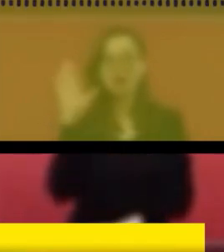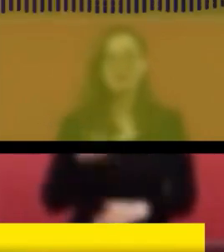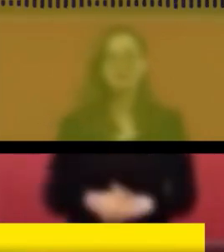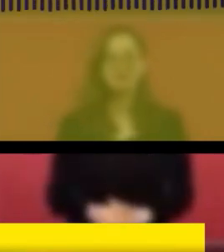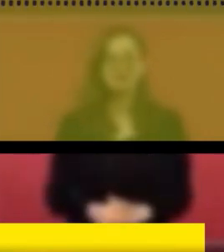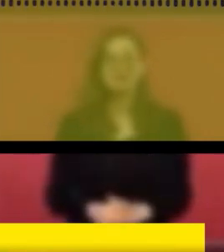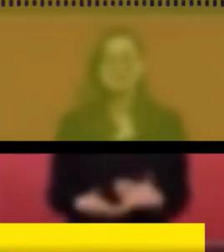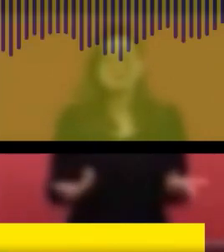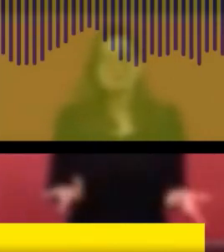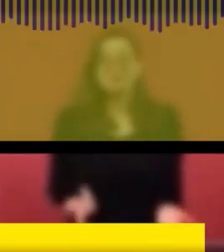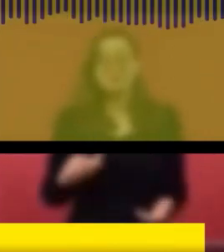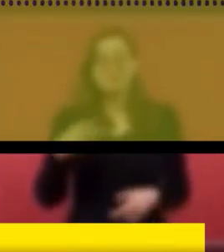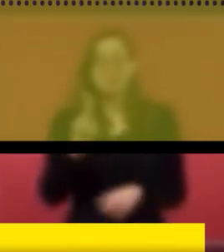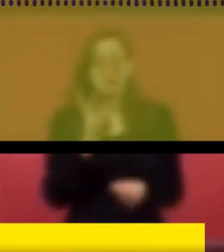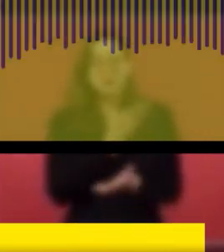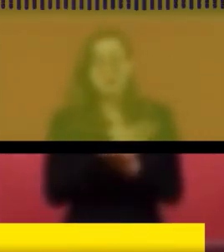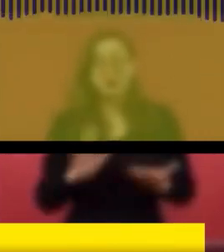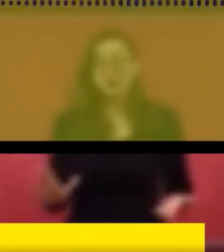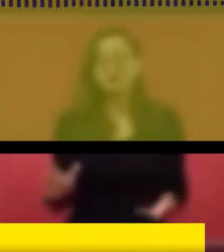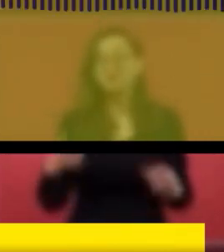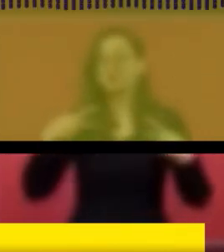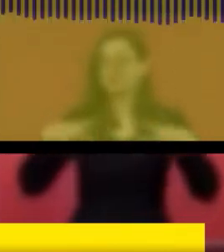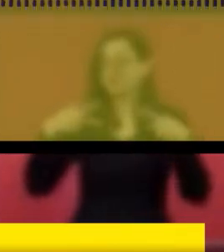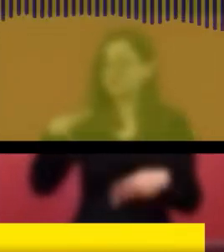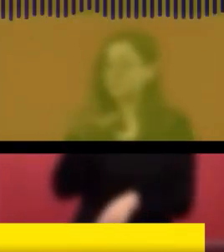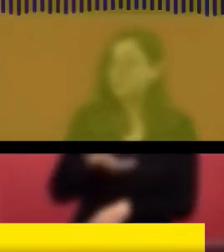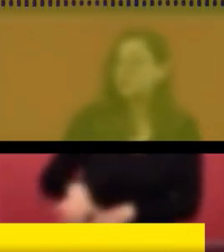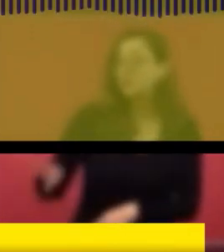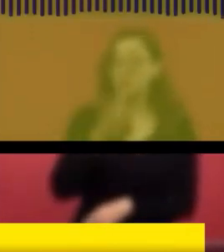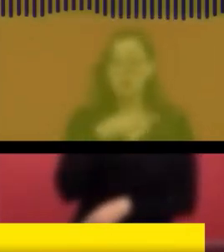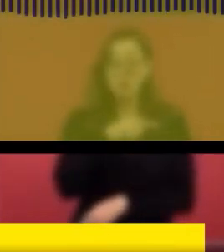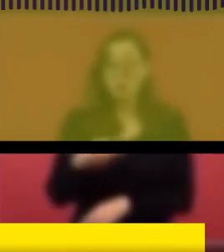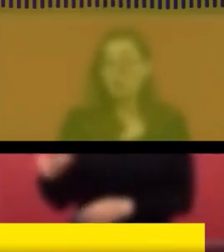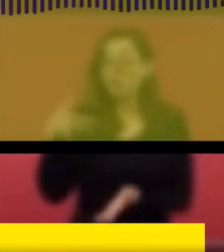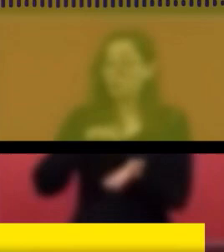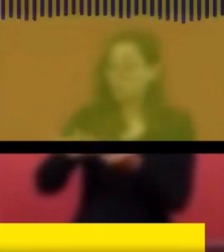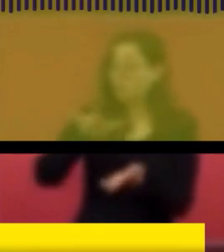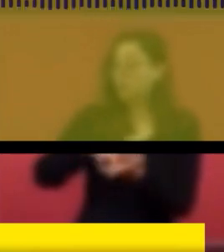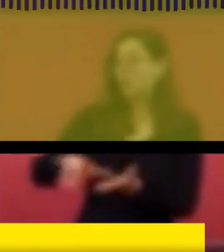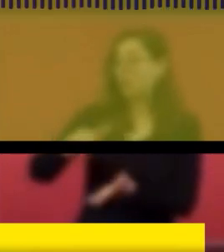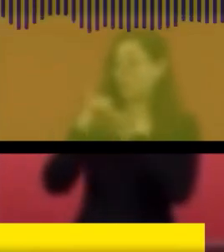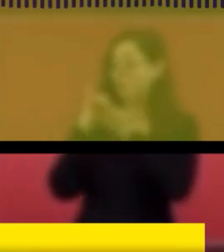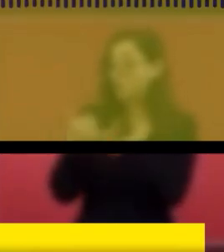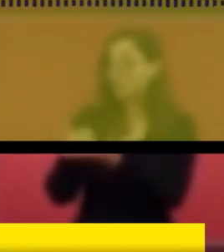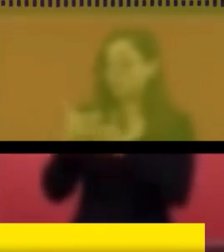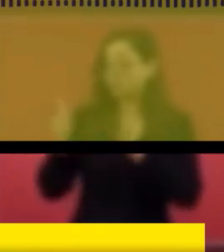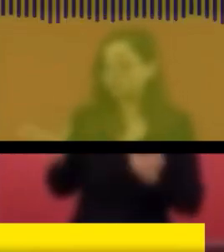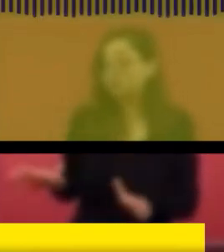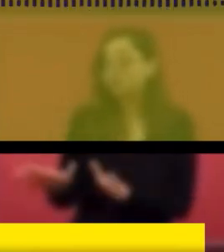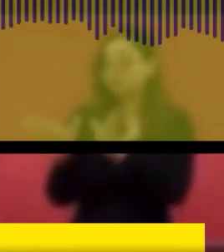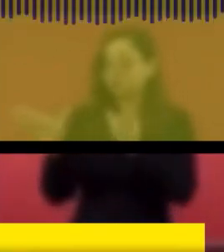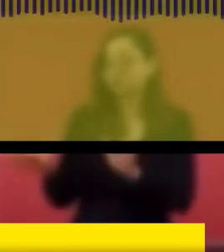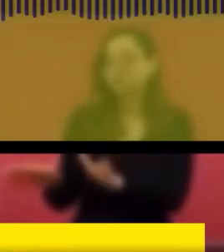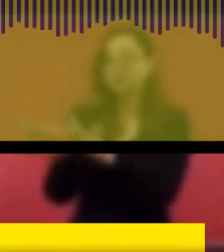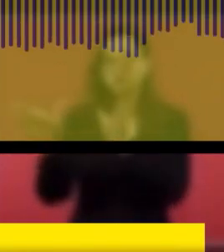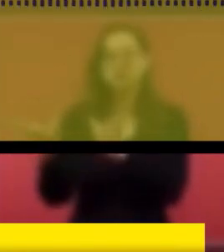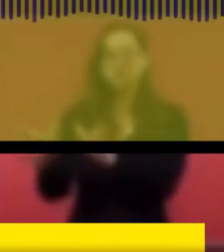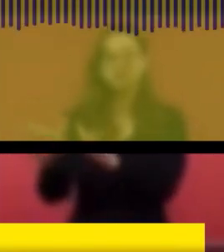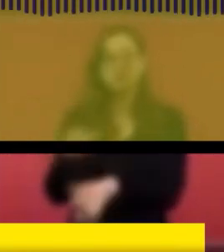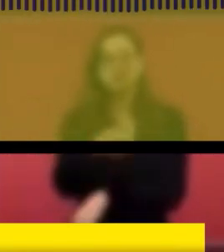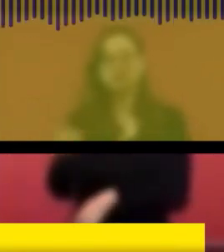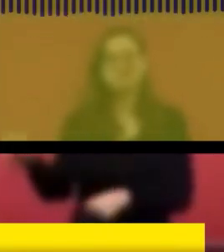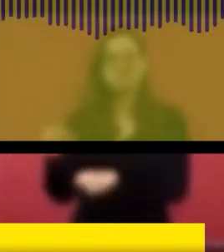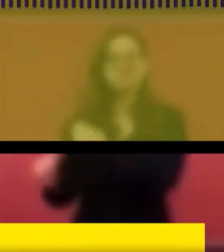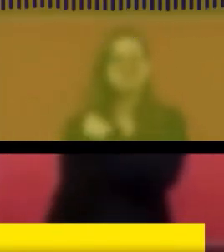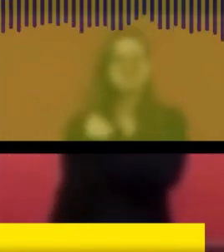comunista. Eso no existe, ni puede existir. El comunismo es amigo de la